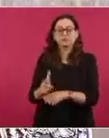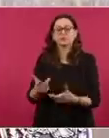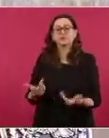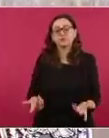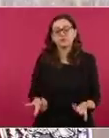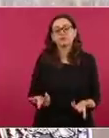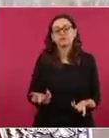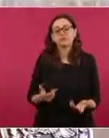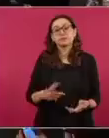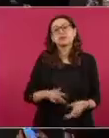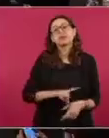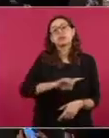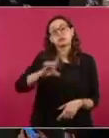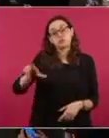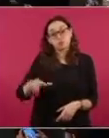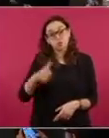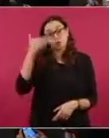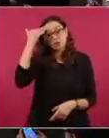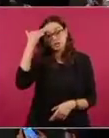murales más tarde